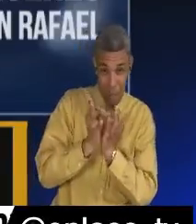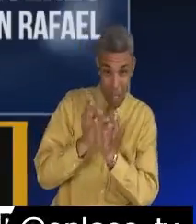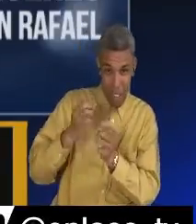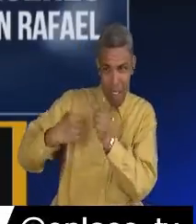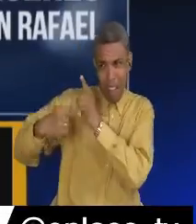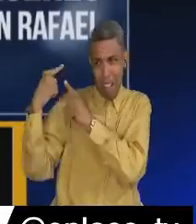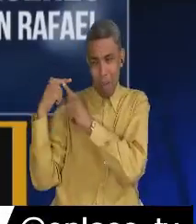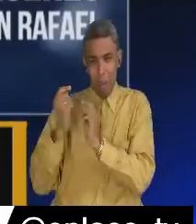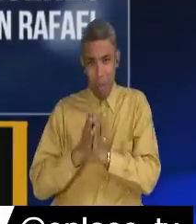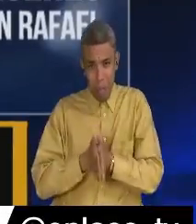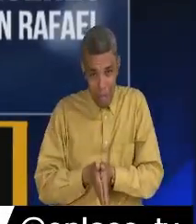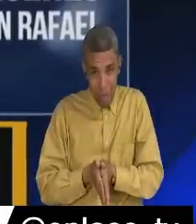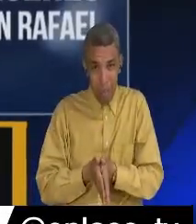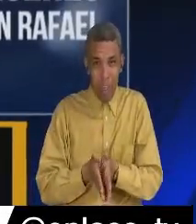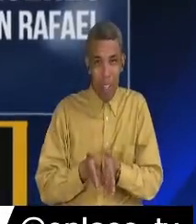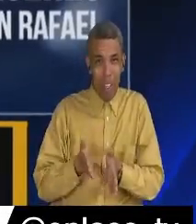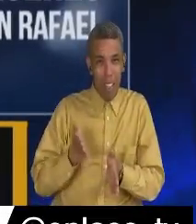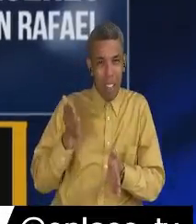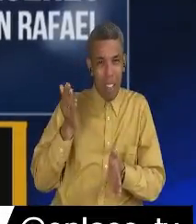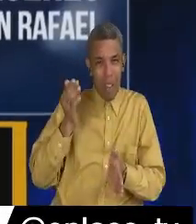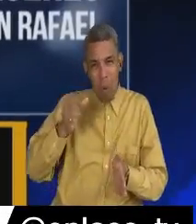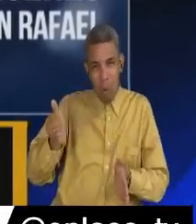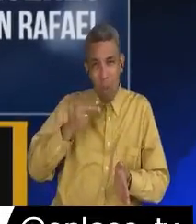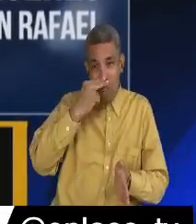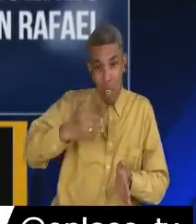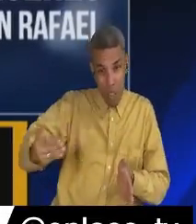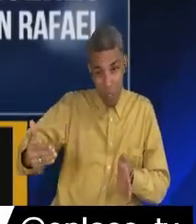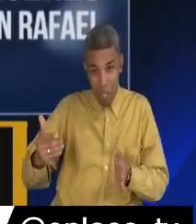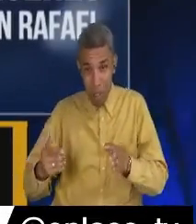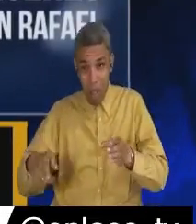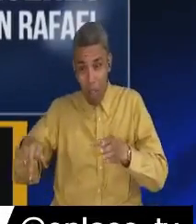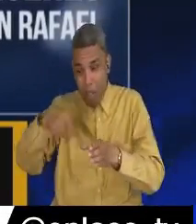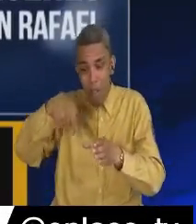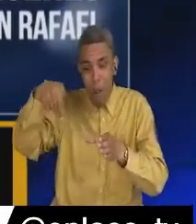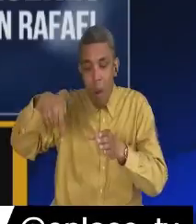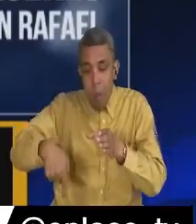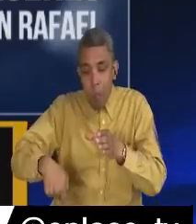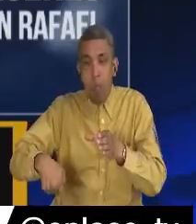fue encontrado en el día de ayer ahogado en este mismo sitio.